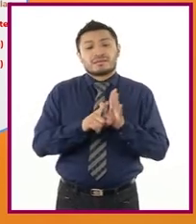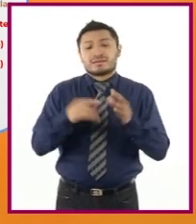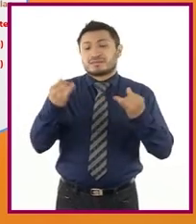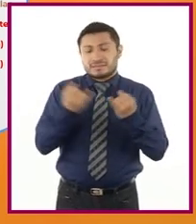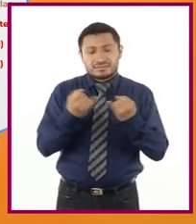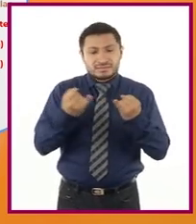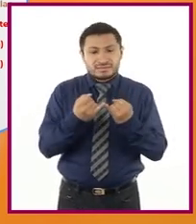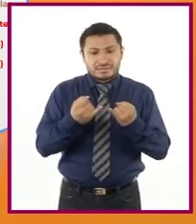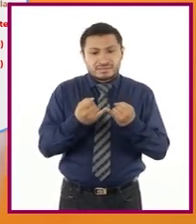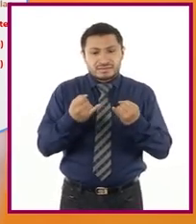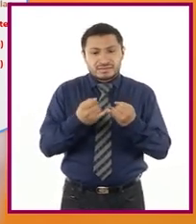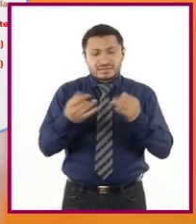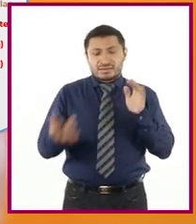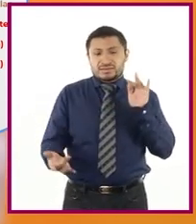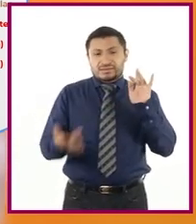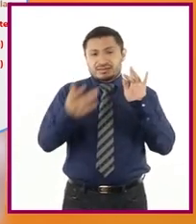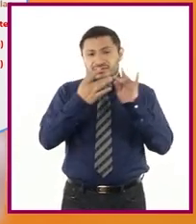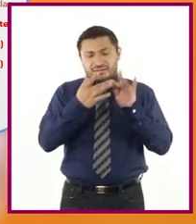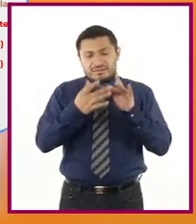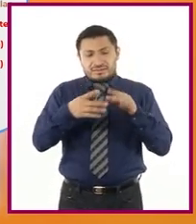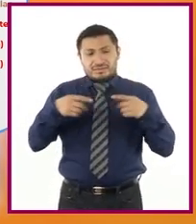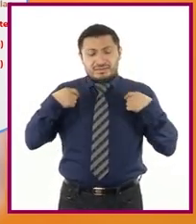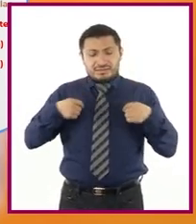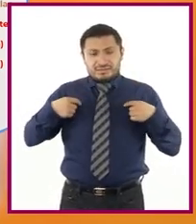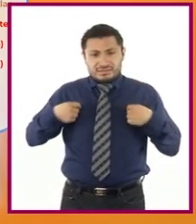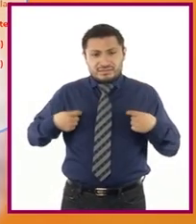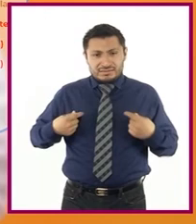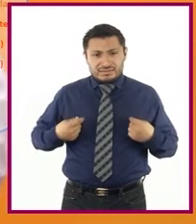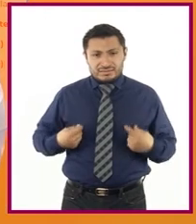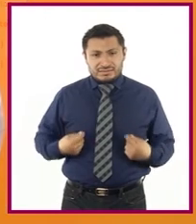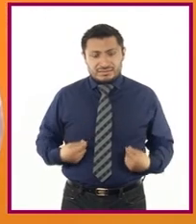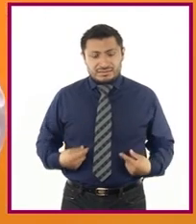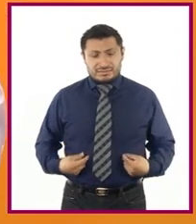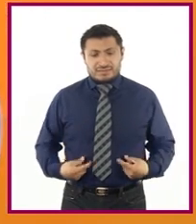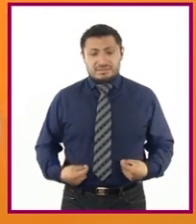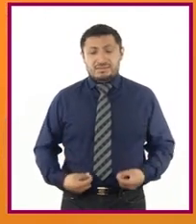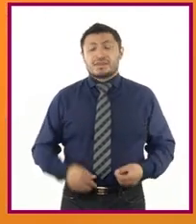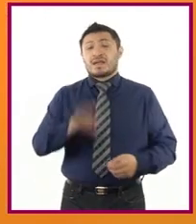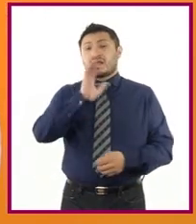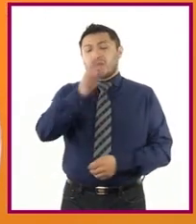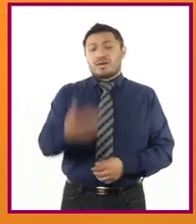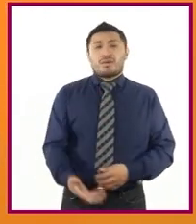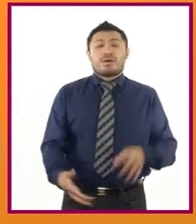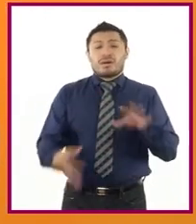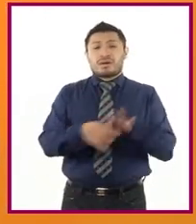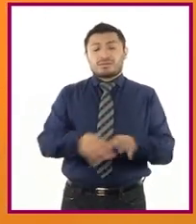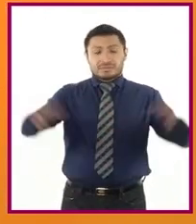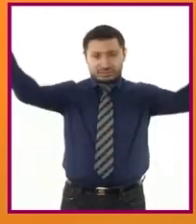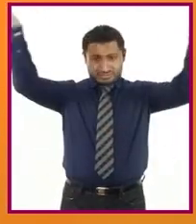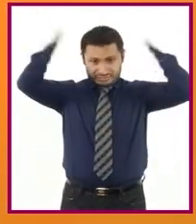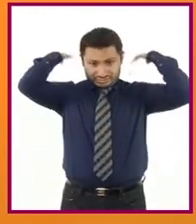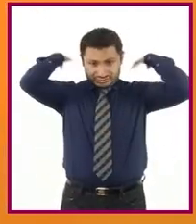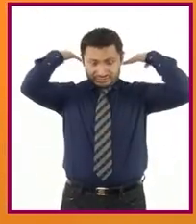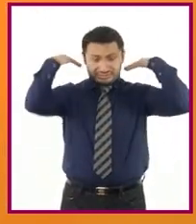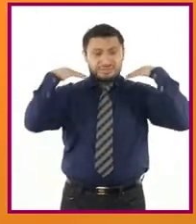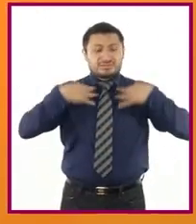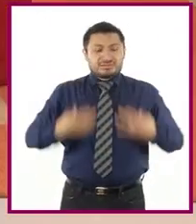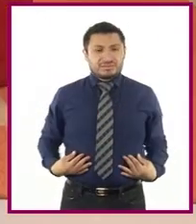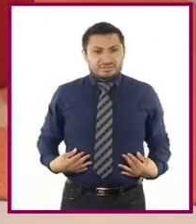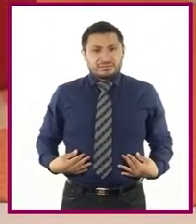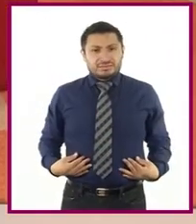igualmente cuando se pega el bordado al frente y cuando se une la espalda con el